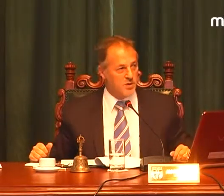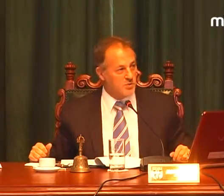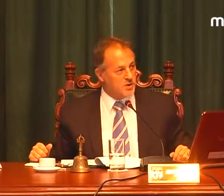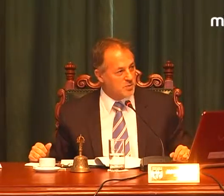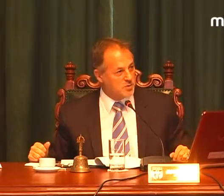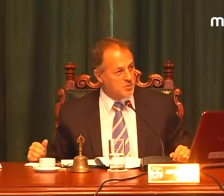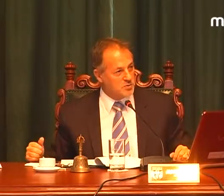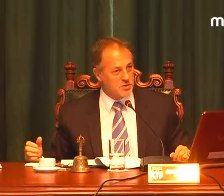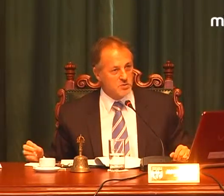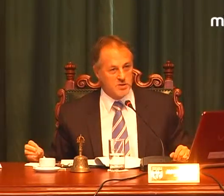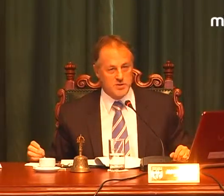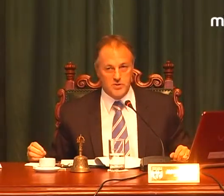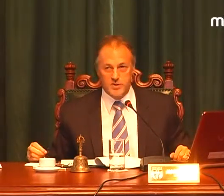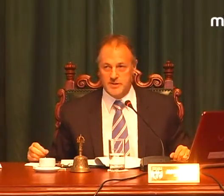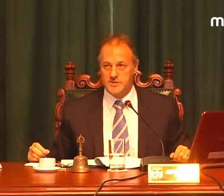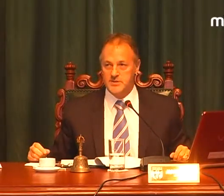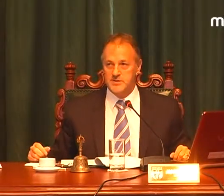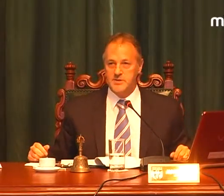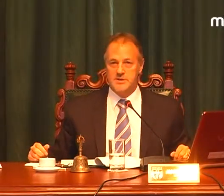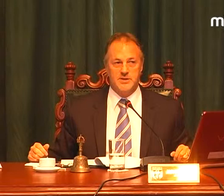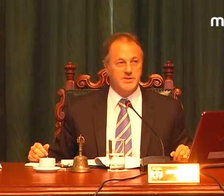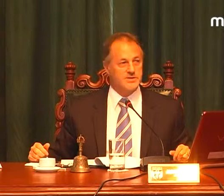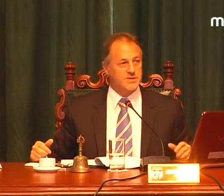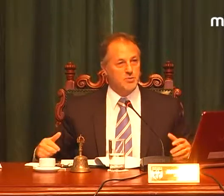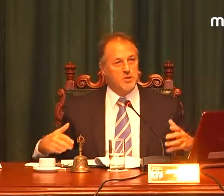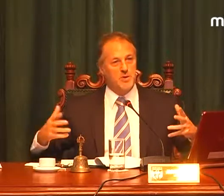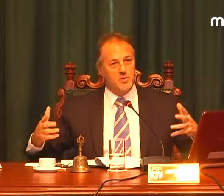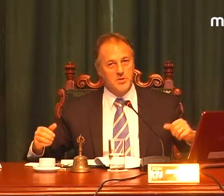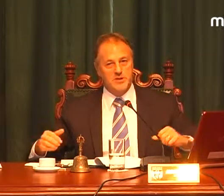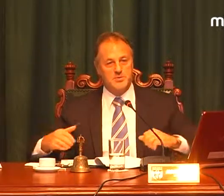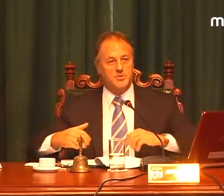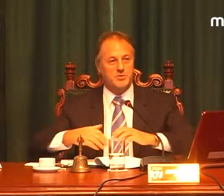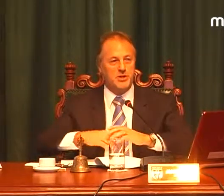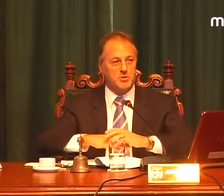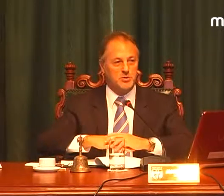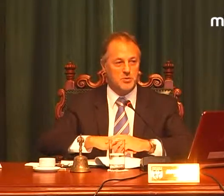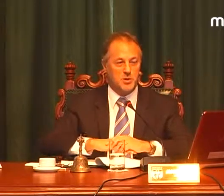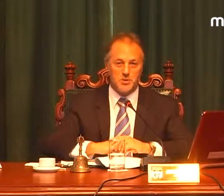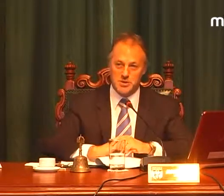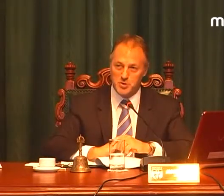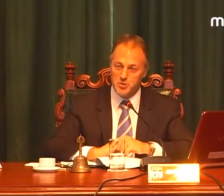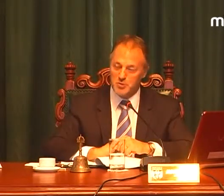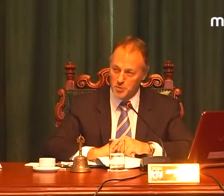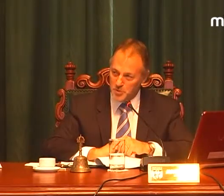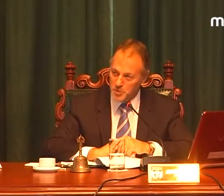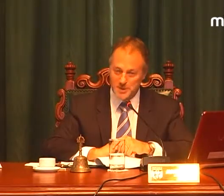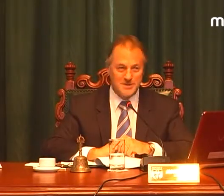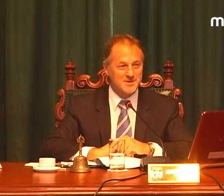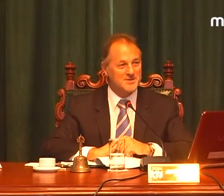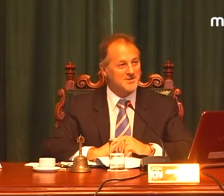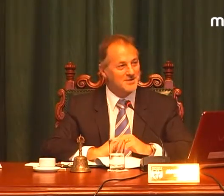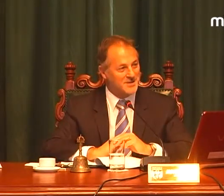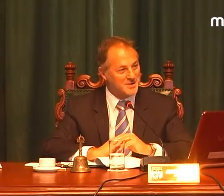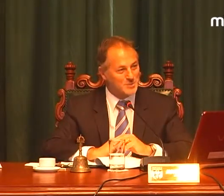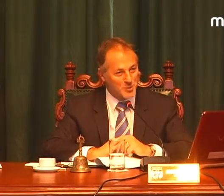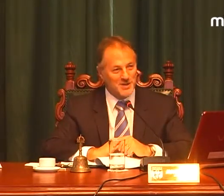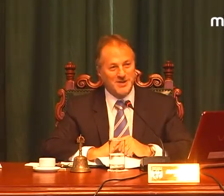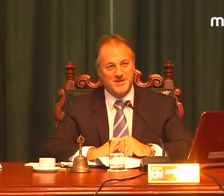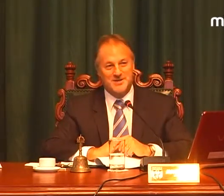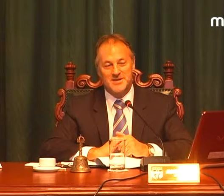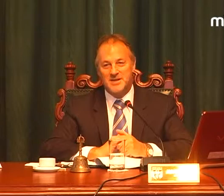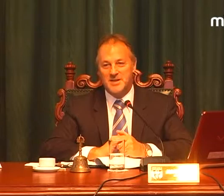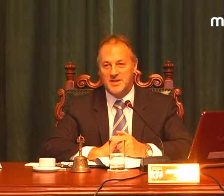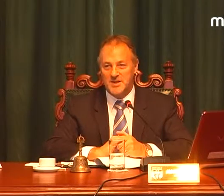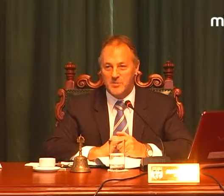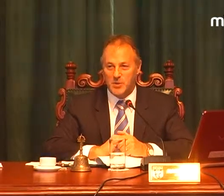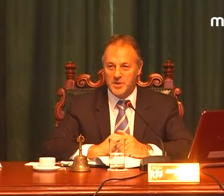otra pregunta de algún miembro del Consejo de Coordinación Local. Si no hay preguntas, procederemos a una votación muy importante, diría